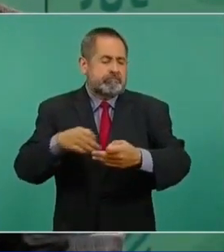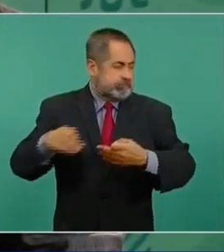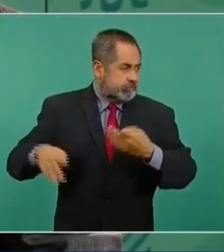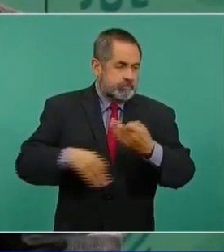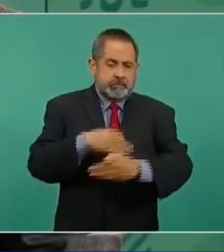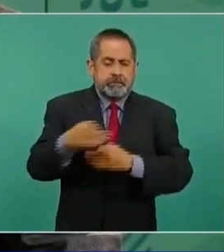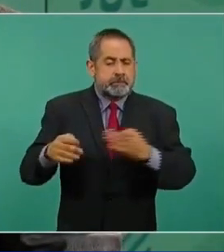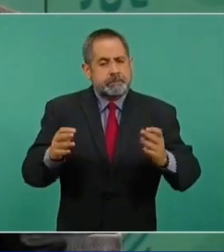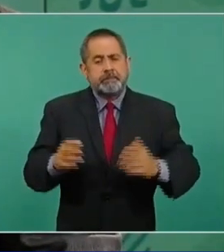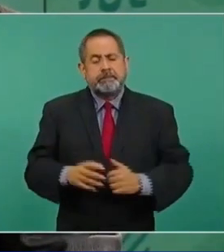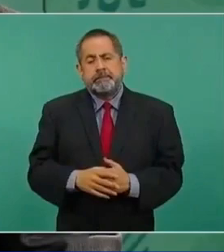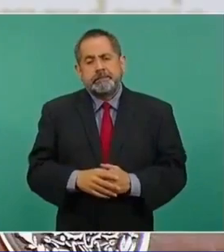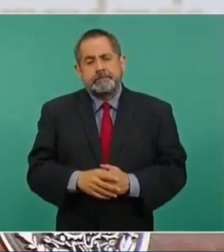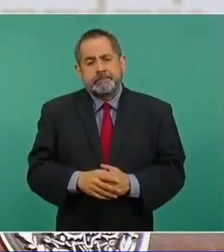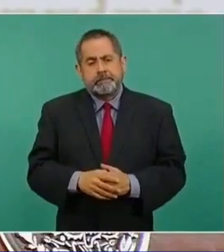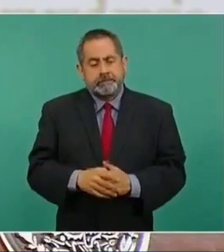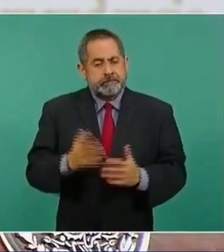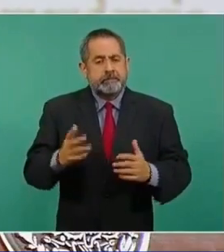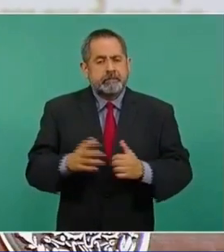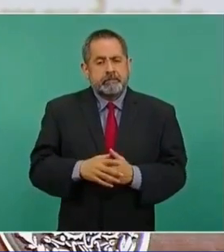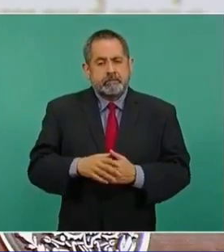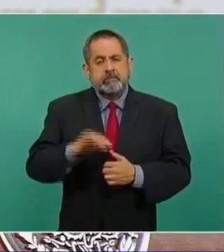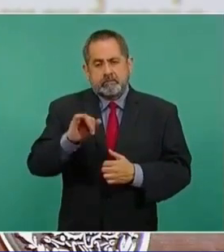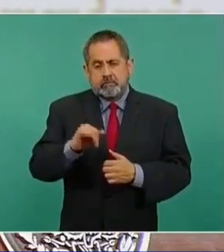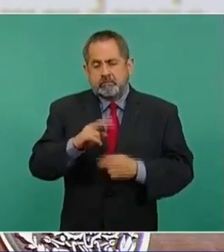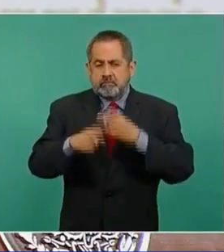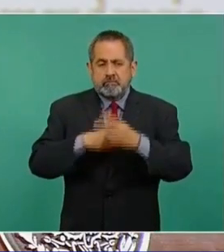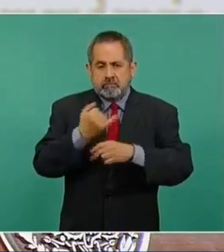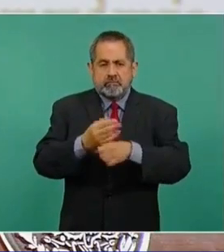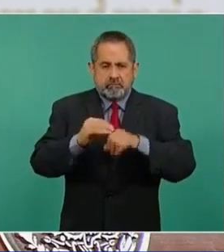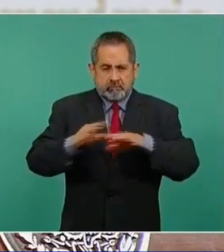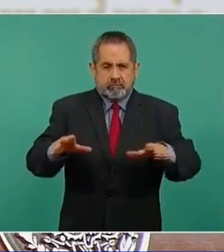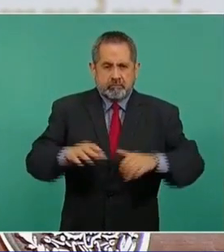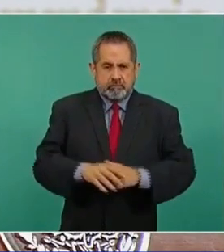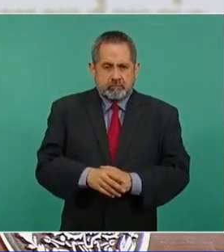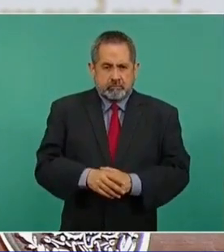Entonces sí vamos a poder informar sobre eso. Presidente.